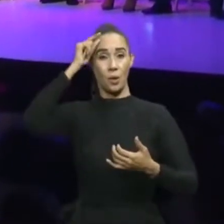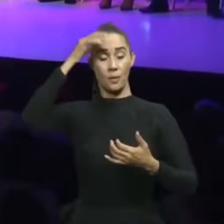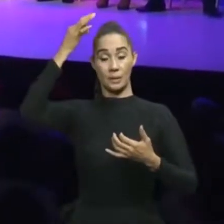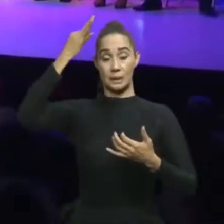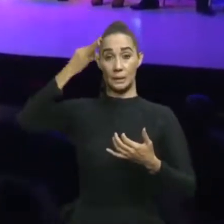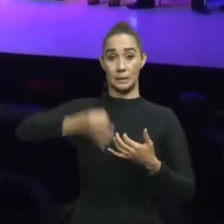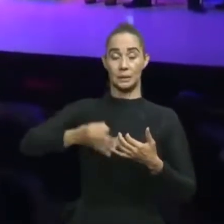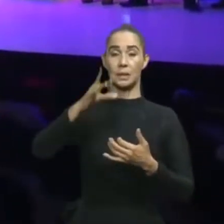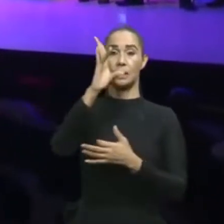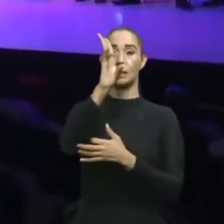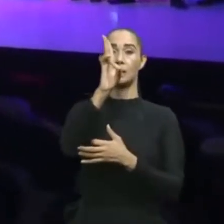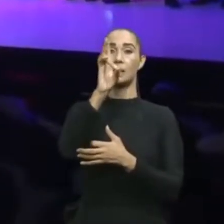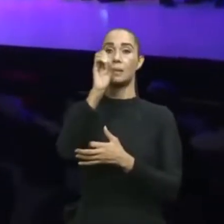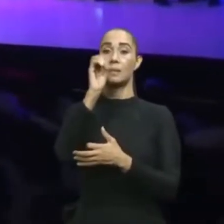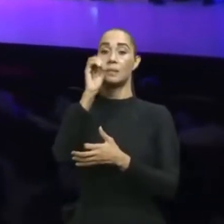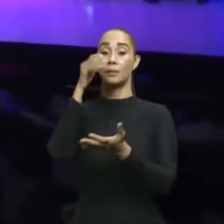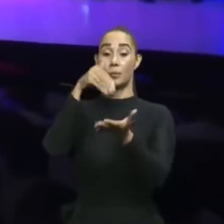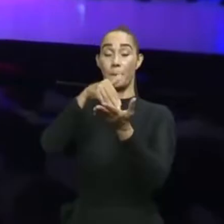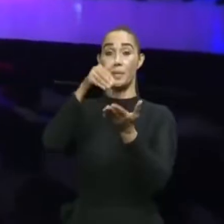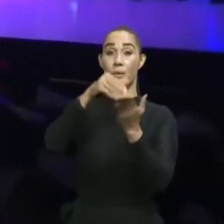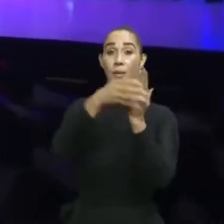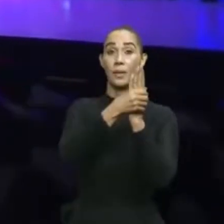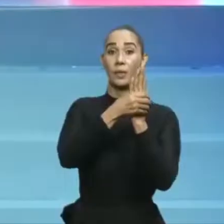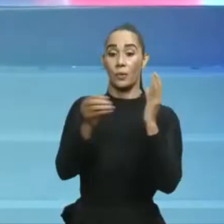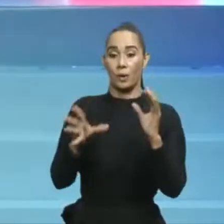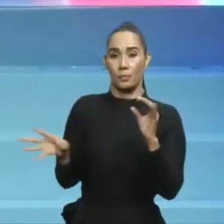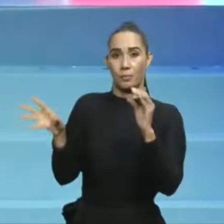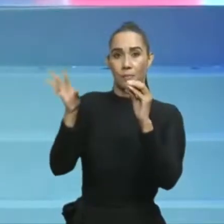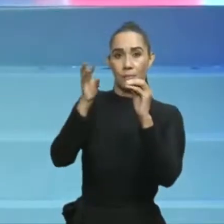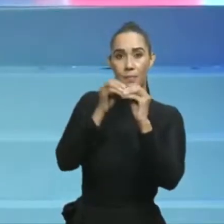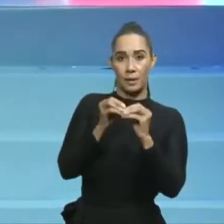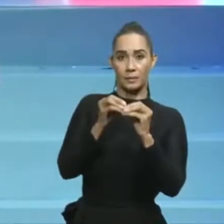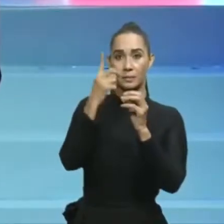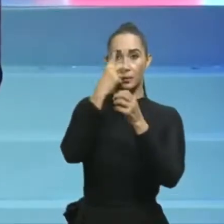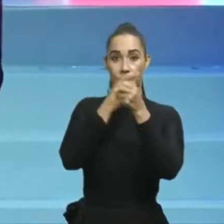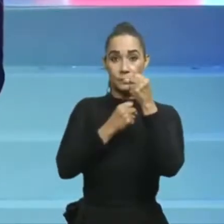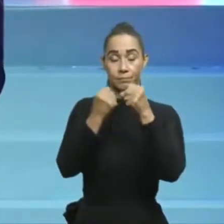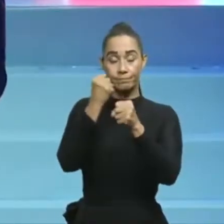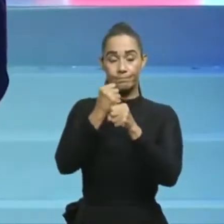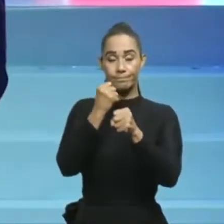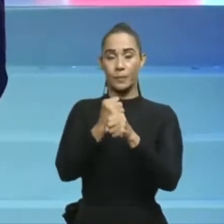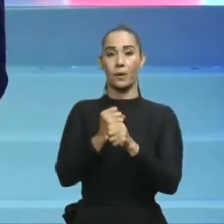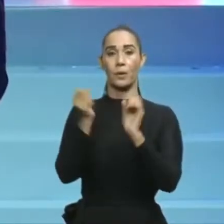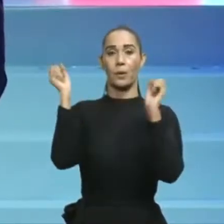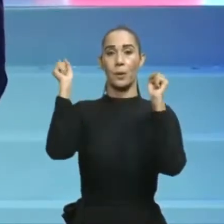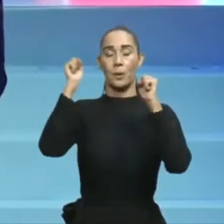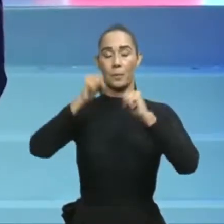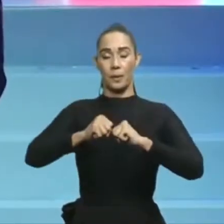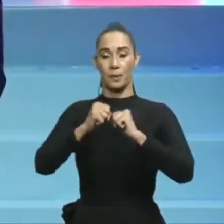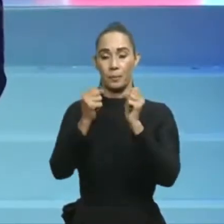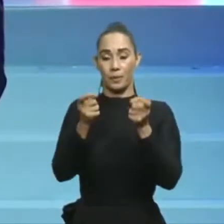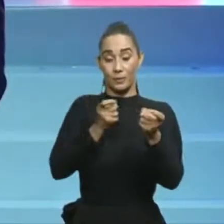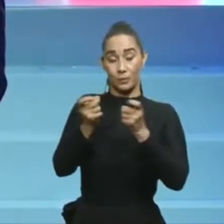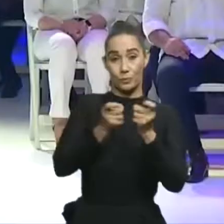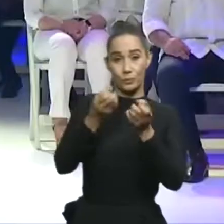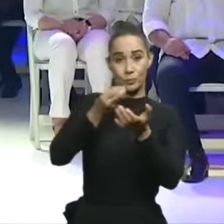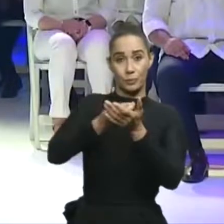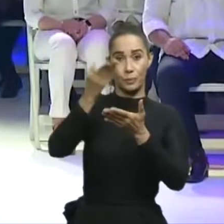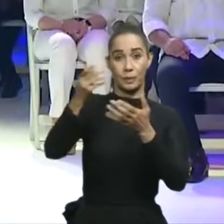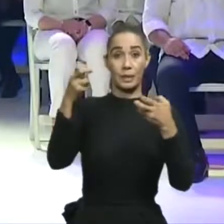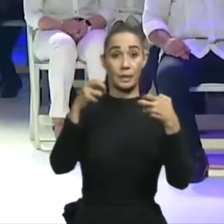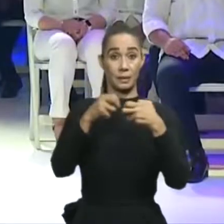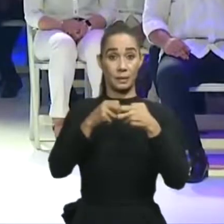700 millones de dólares adicionales a lo largo de este año para absorber el alza del precio de la energía y